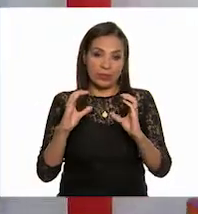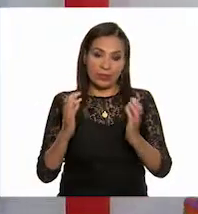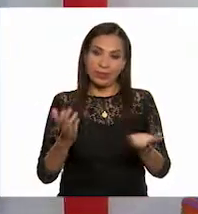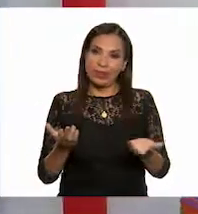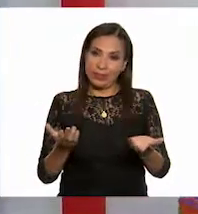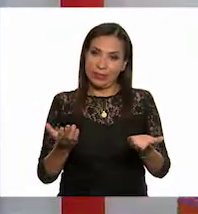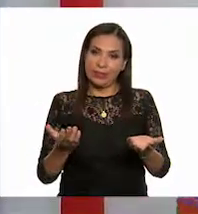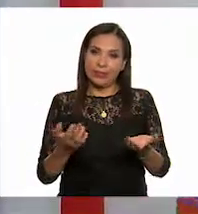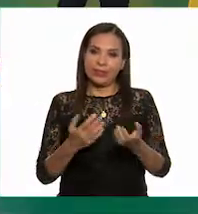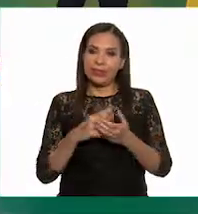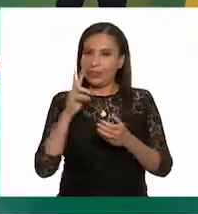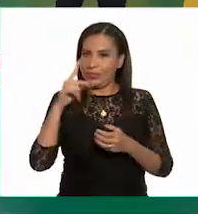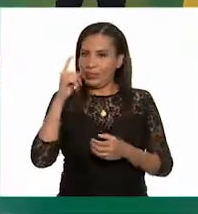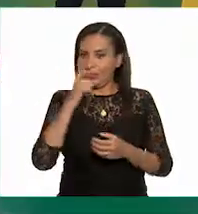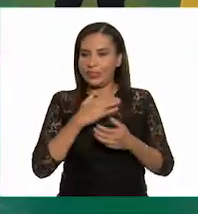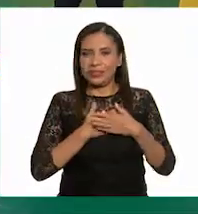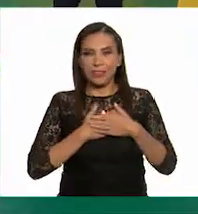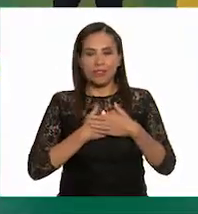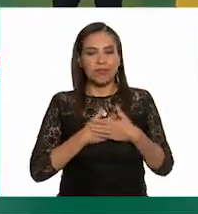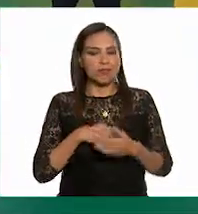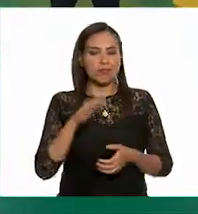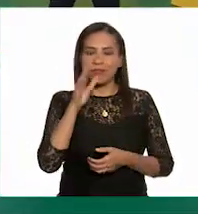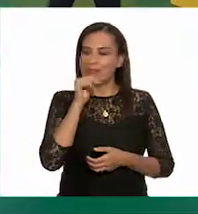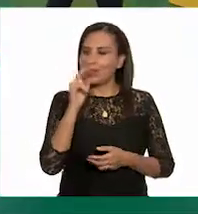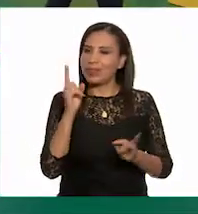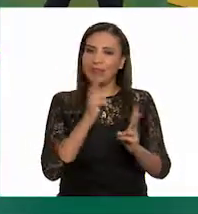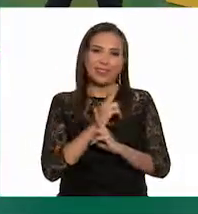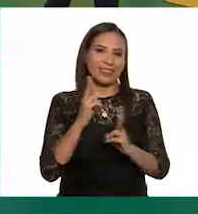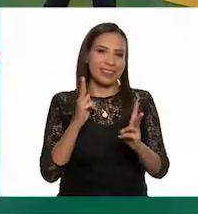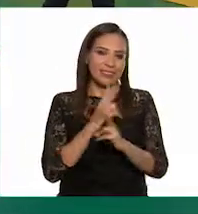eh! ¡Ay! ¡Qué bárbaro! ¡Ay, no, ya no puedo más!